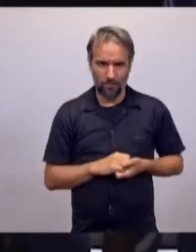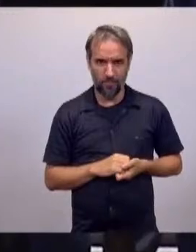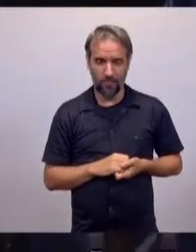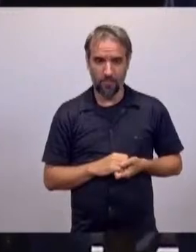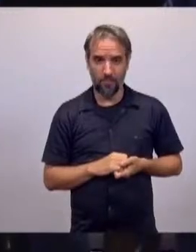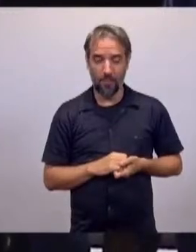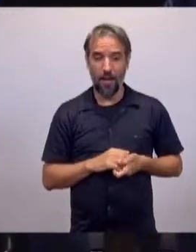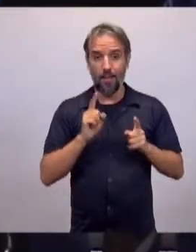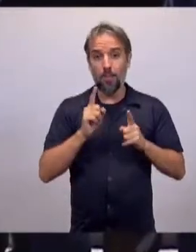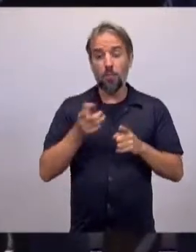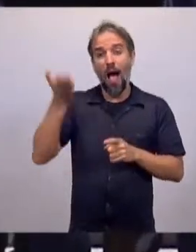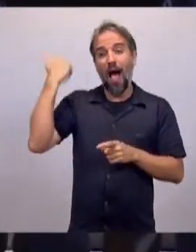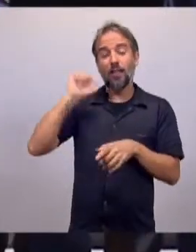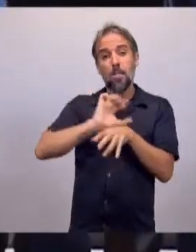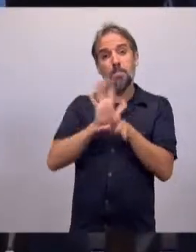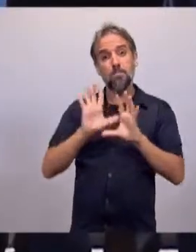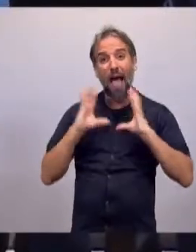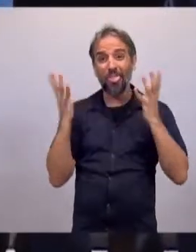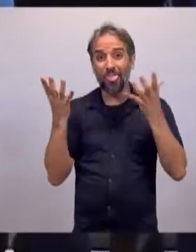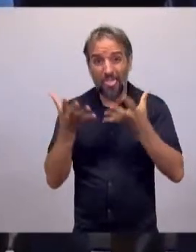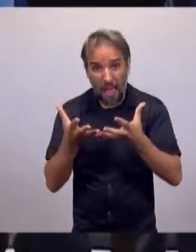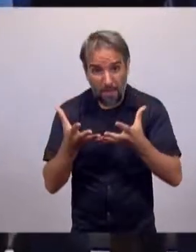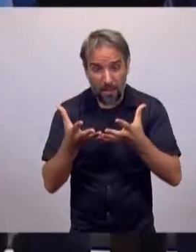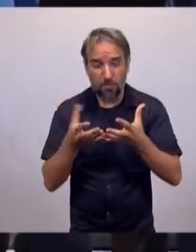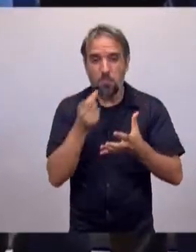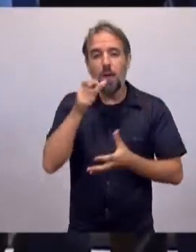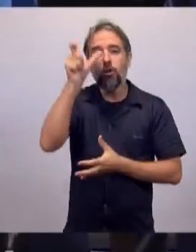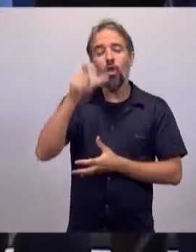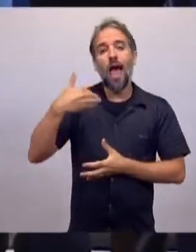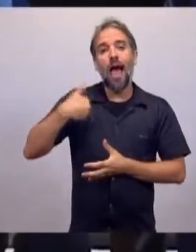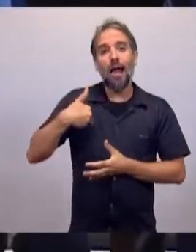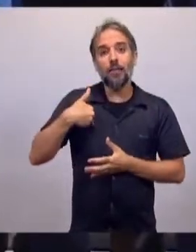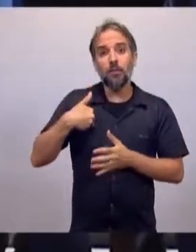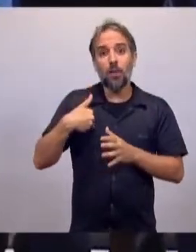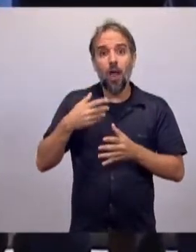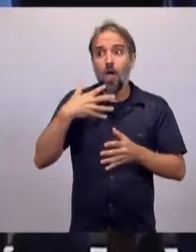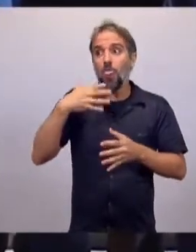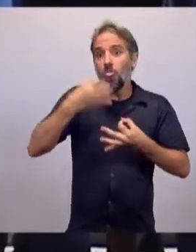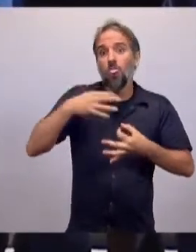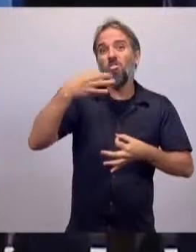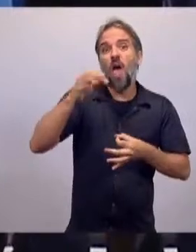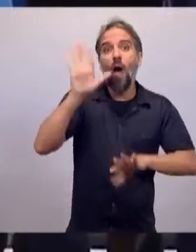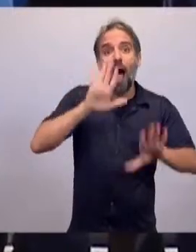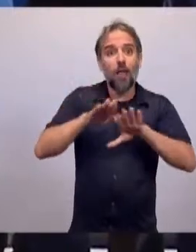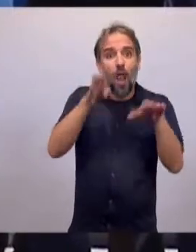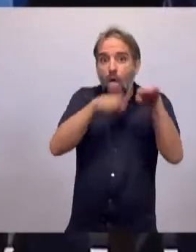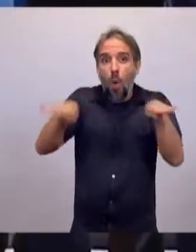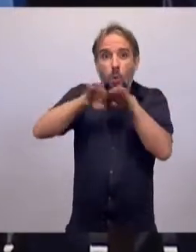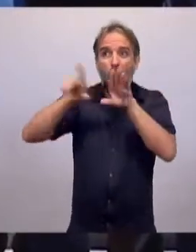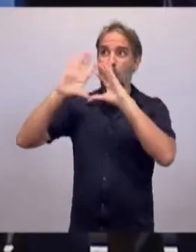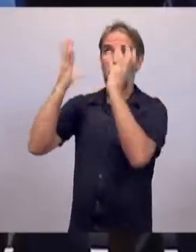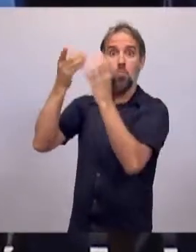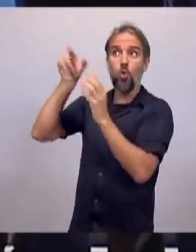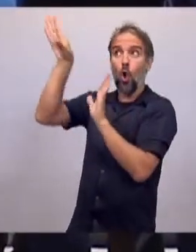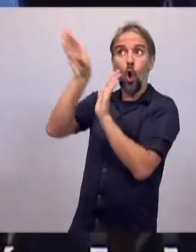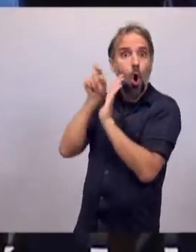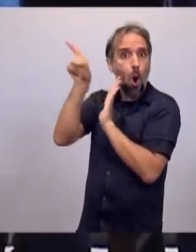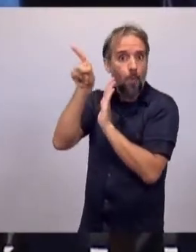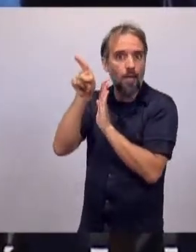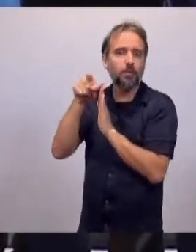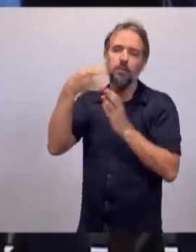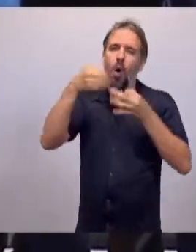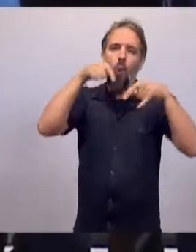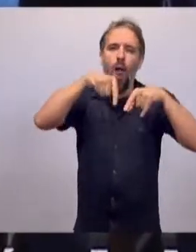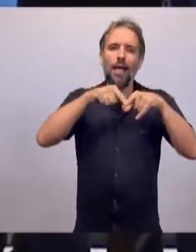así que durante la pandemia, si los argentinos hubiéramos hecho las cosas como la media de los países del mundo, hubiéramos